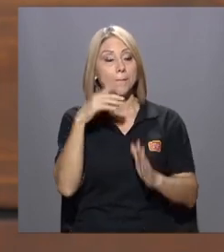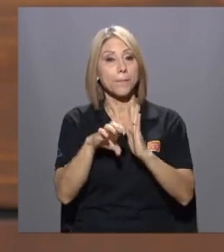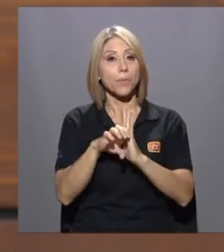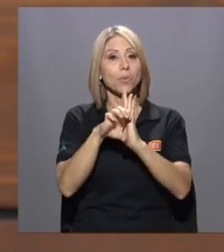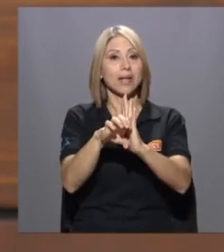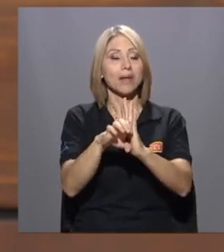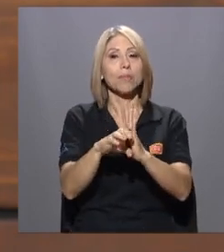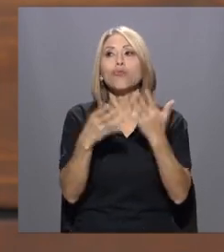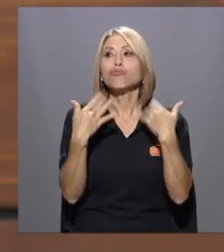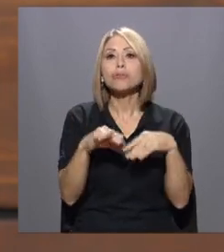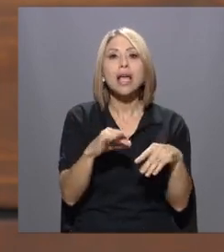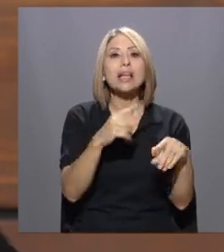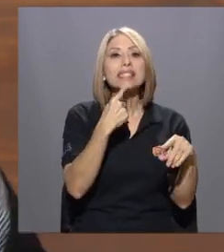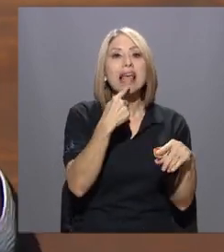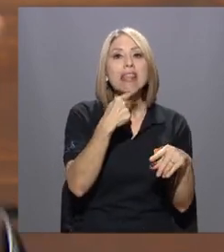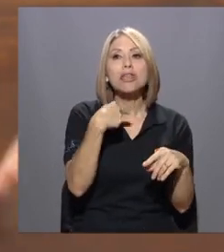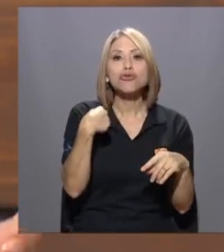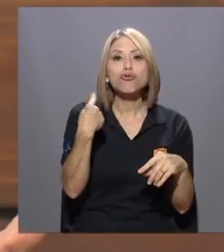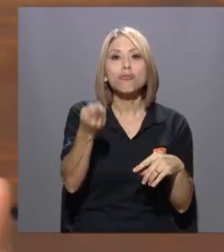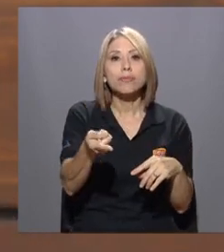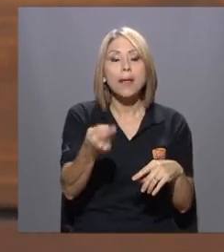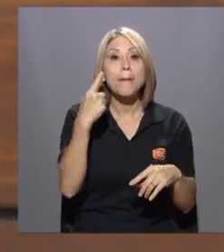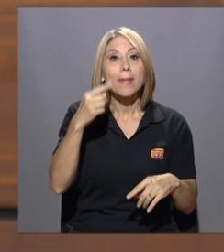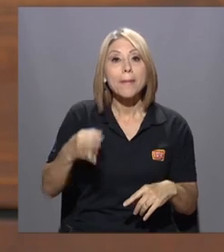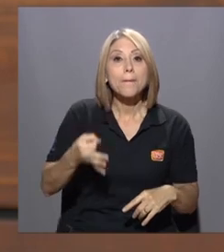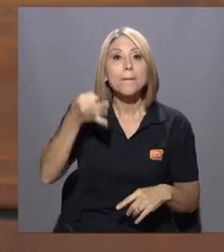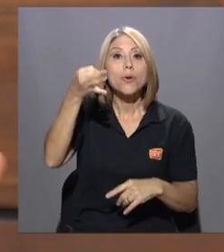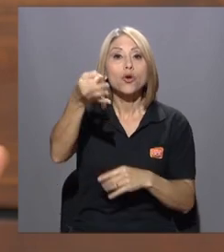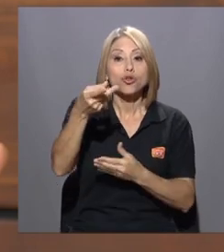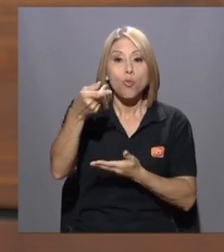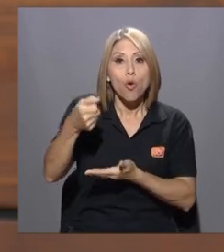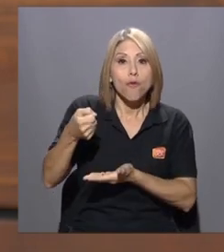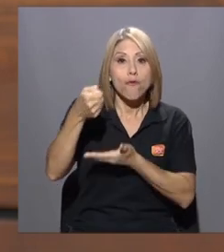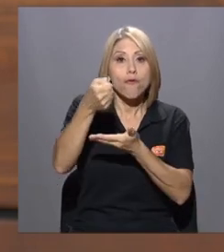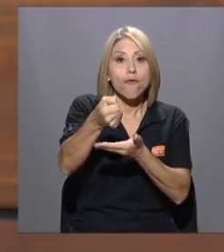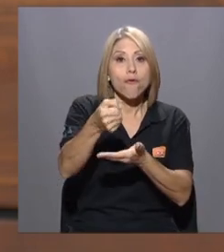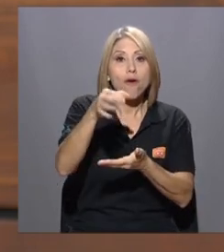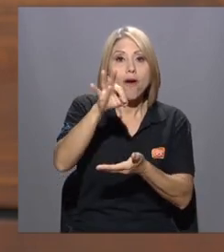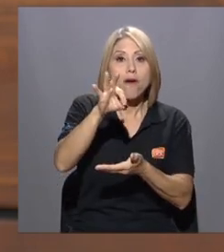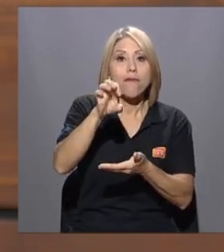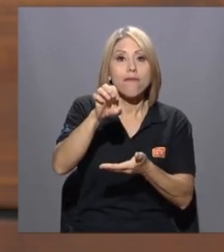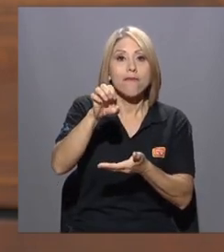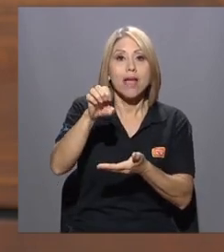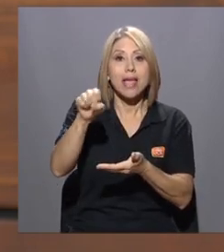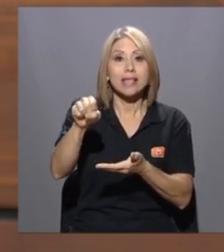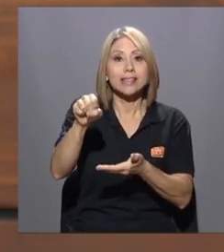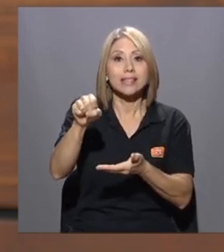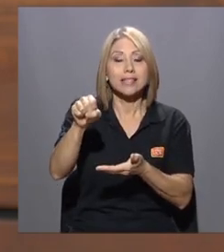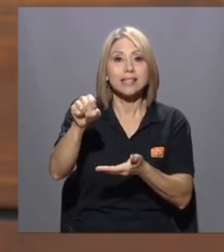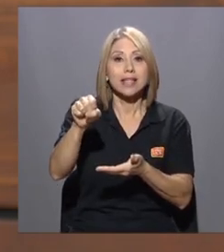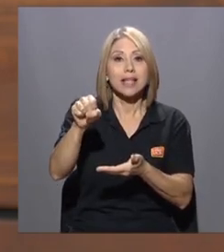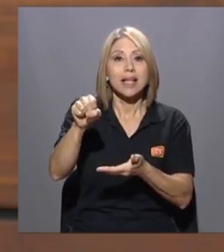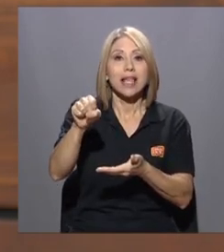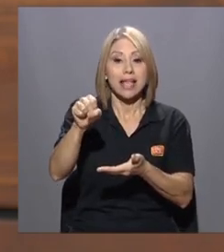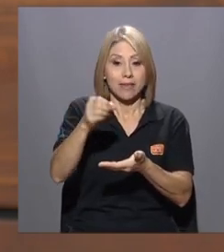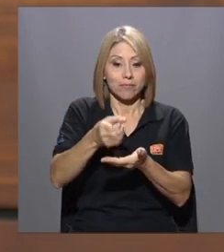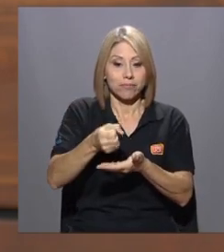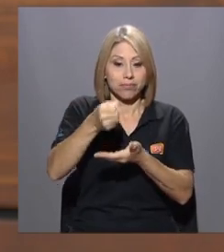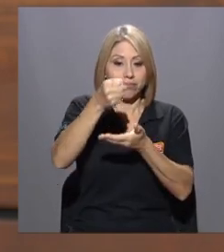se ha dicho que para el próximo FES se haga una disminución de ese FES,